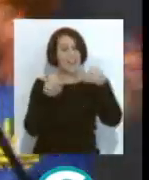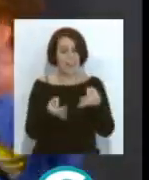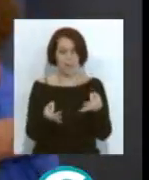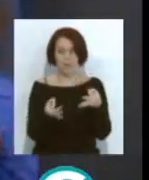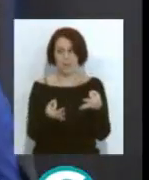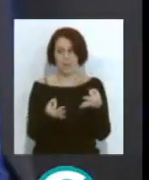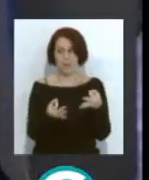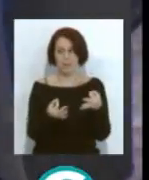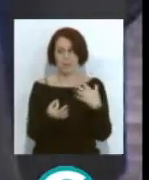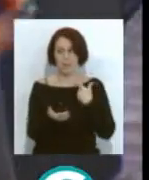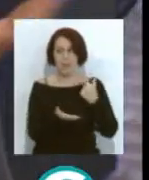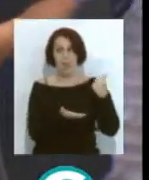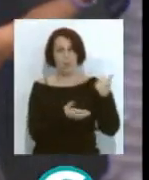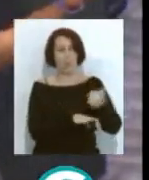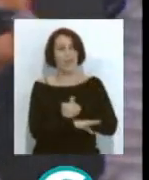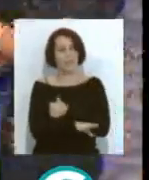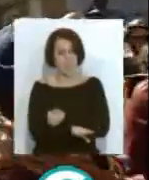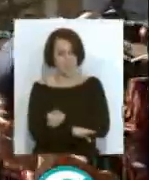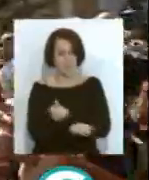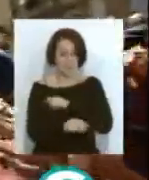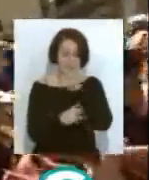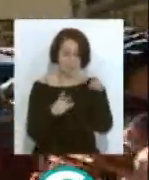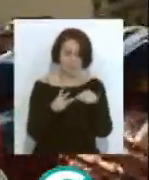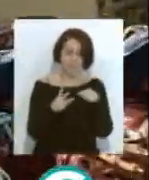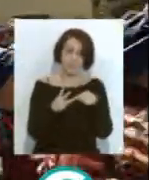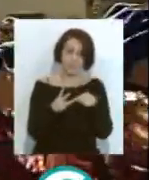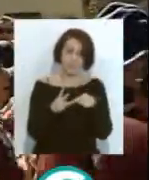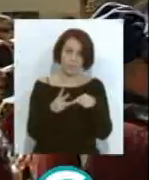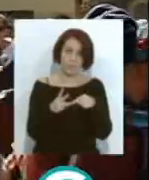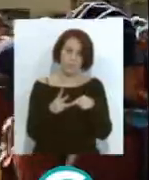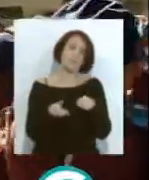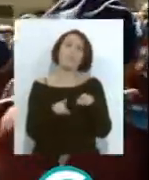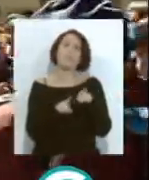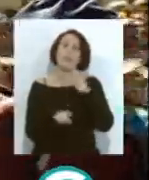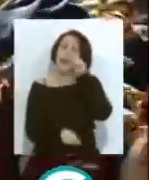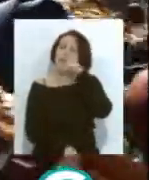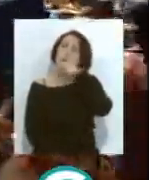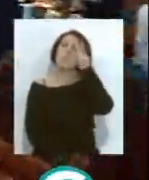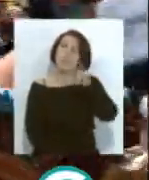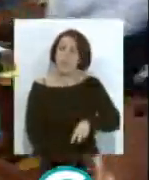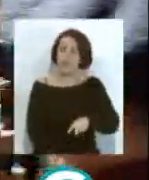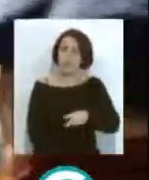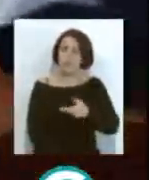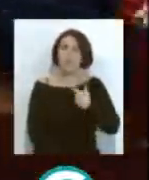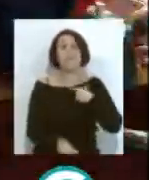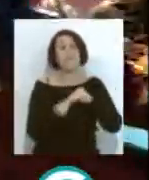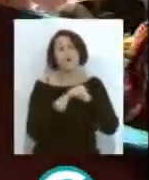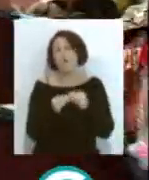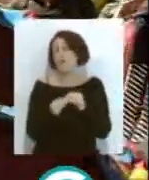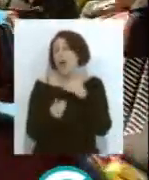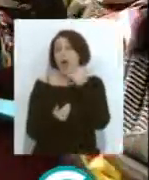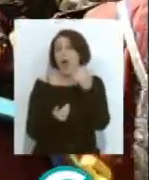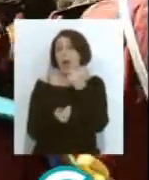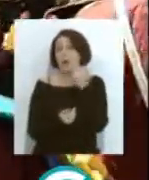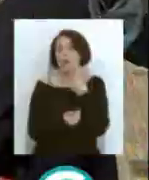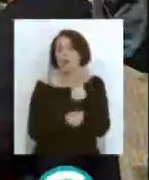la ciudadanía. Y en tercer lugar, es un reconocimiento que de algún modo viene